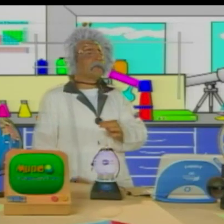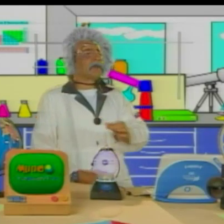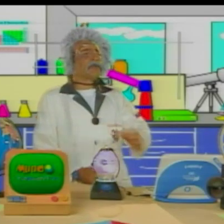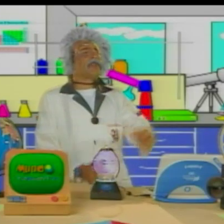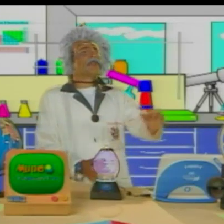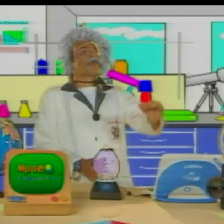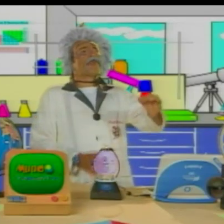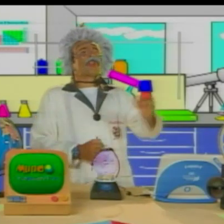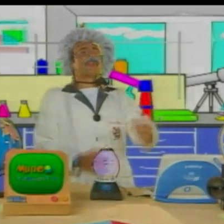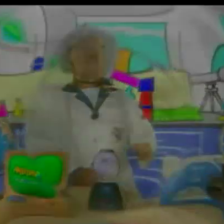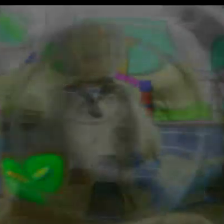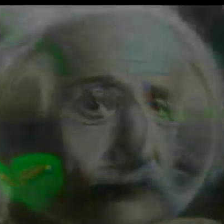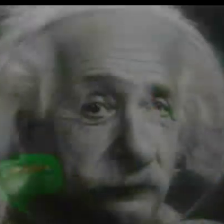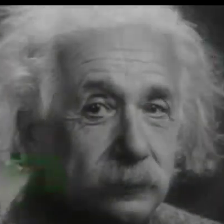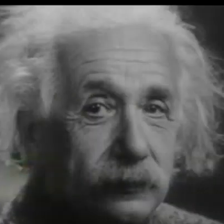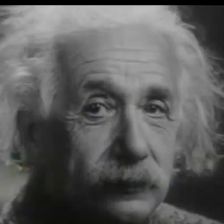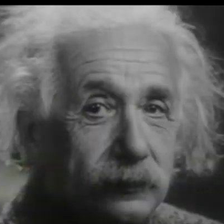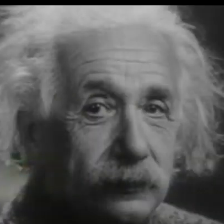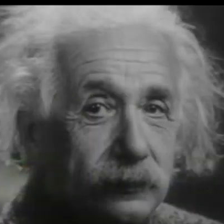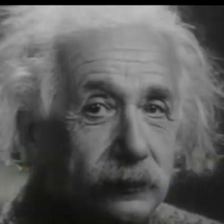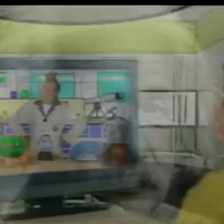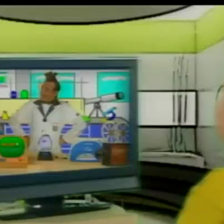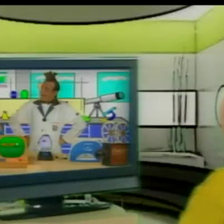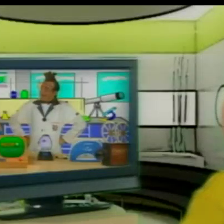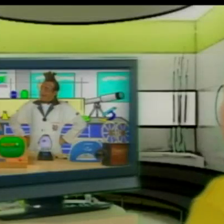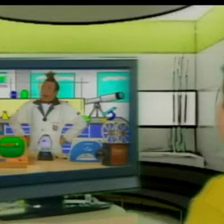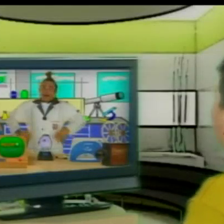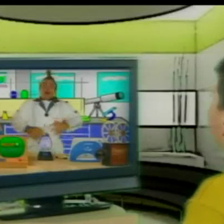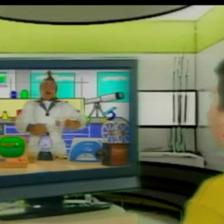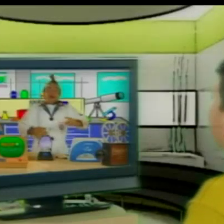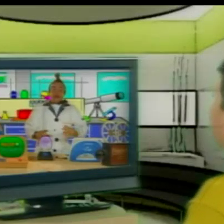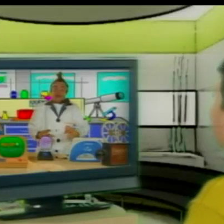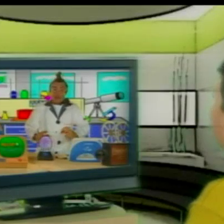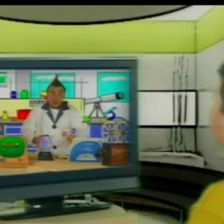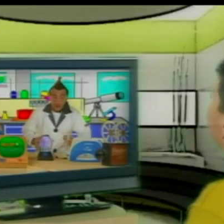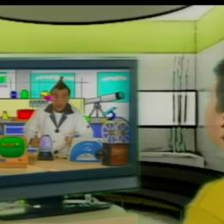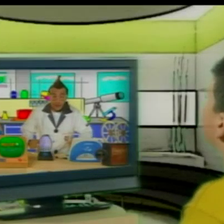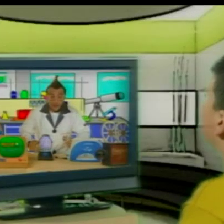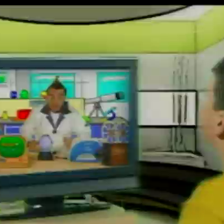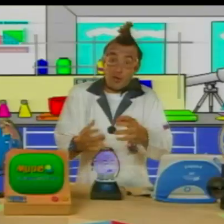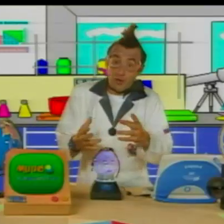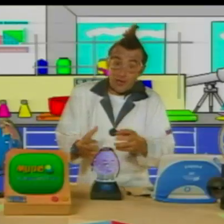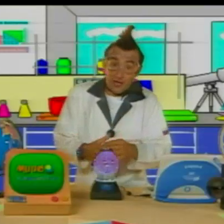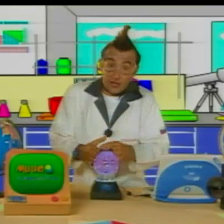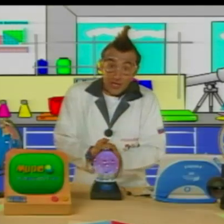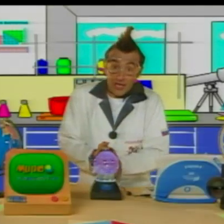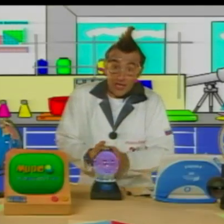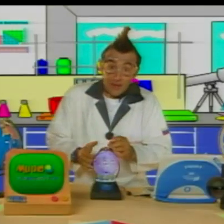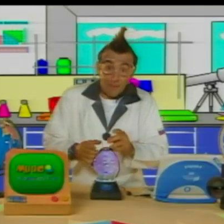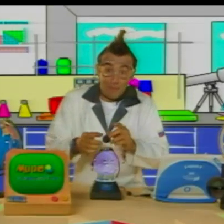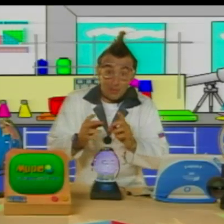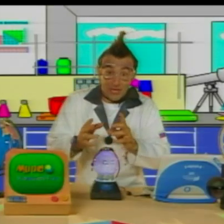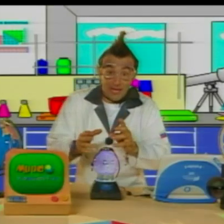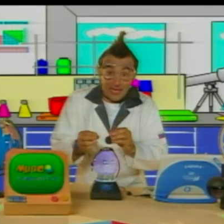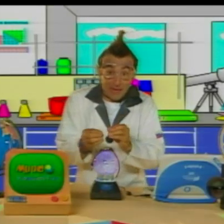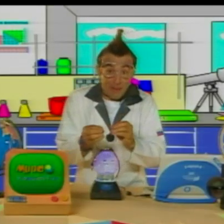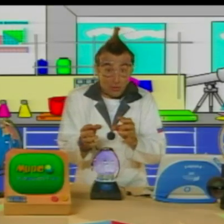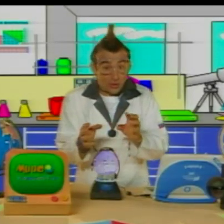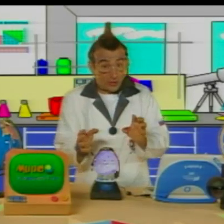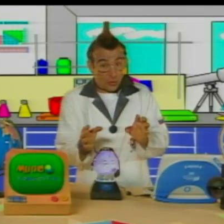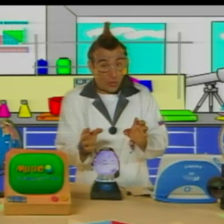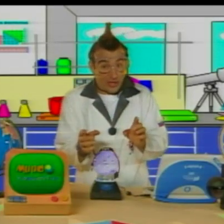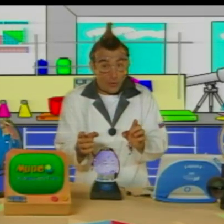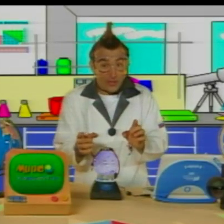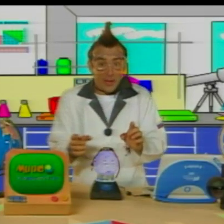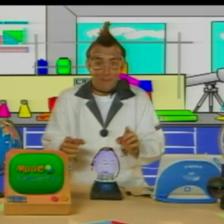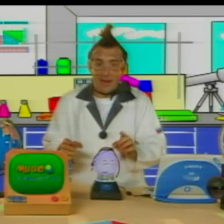del pensamiento cotidiano. Papá Upa. ¿Qué? Bueno, Daniel, vamos a ver qué inventos